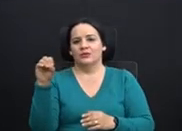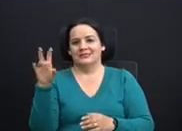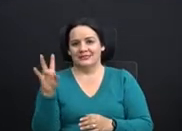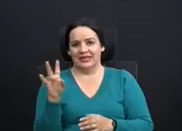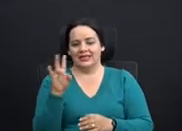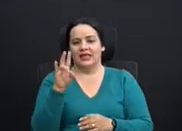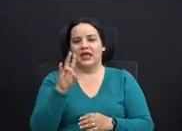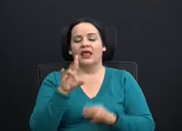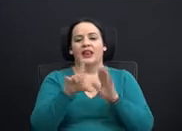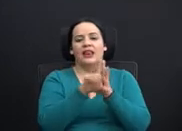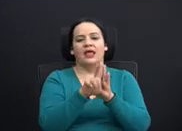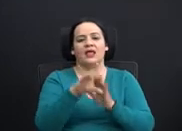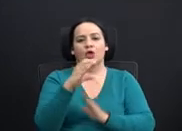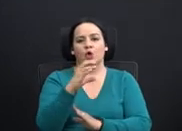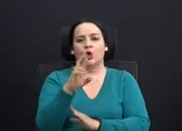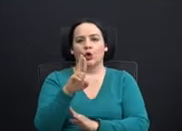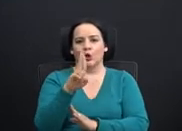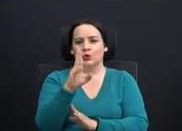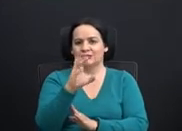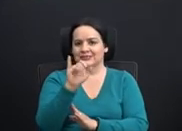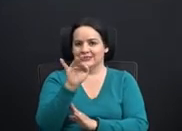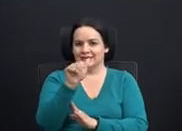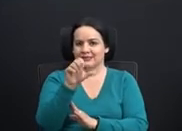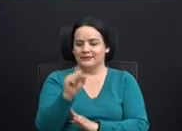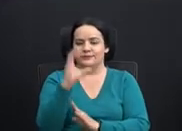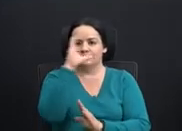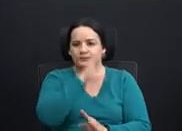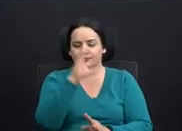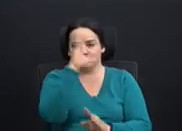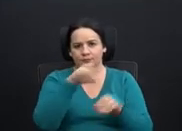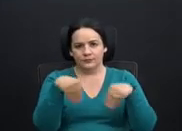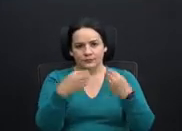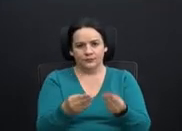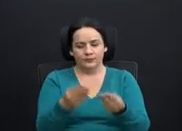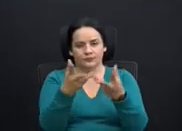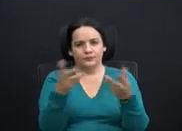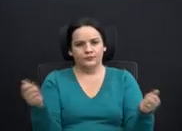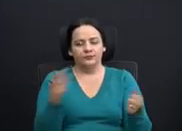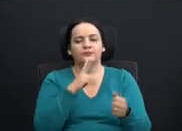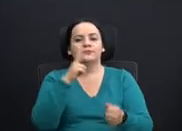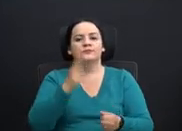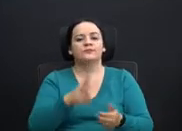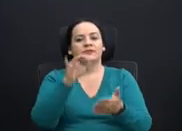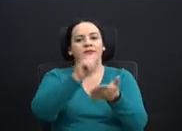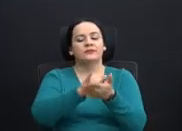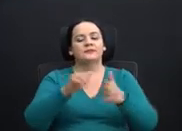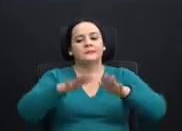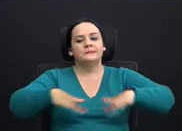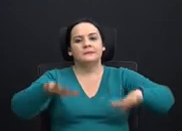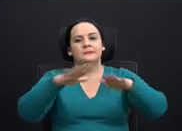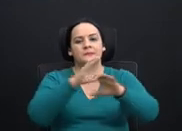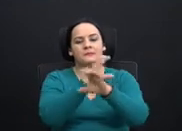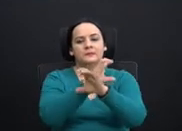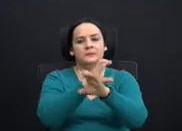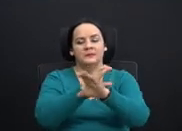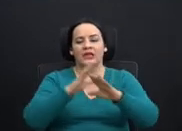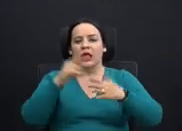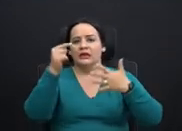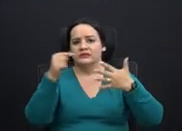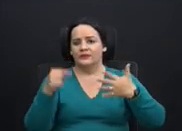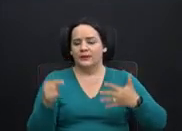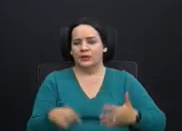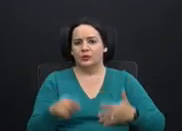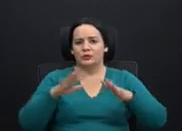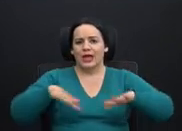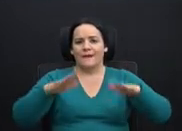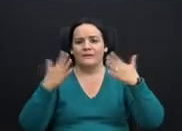Cruzitas, que busca precisamente dar una solución real a la zona, pero cuida aspectos ambientales, de manera tal que se